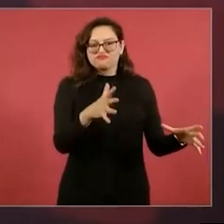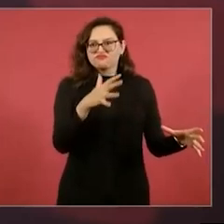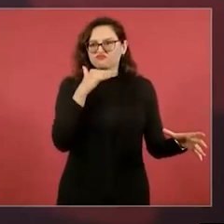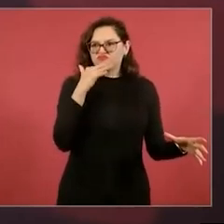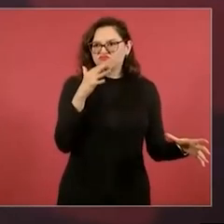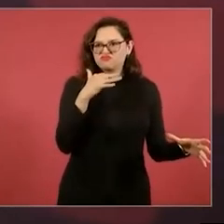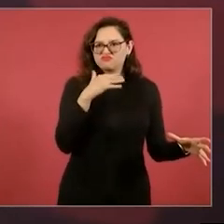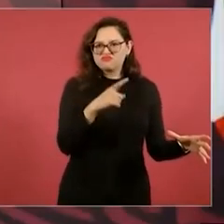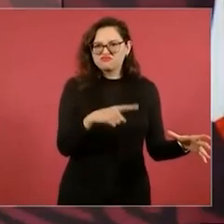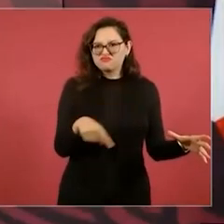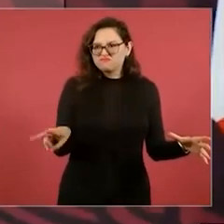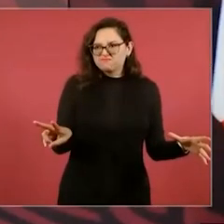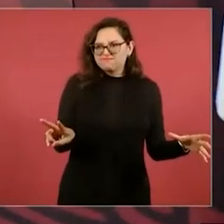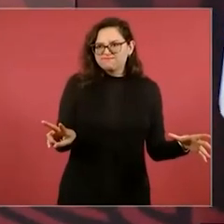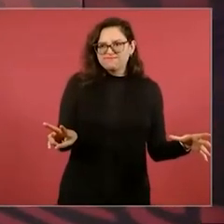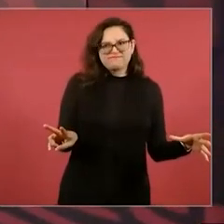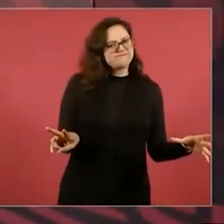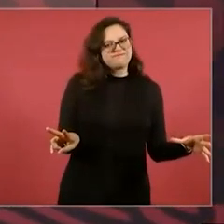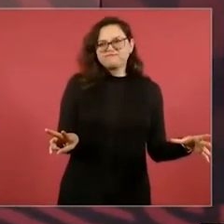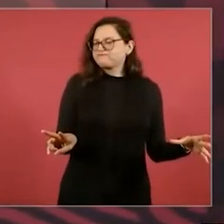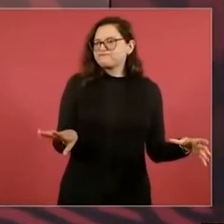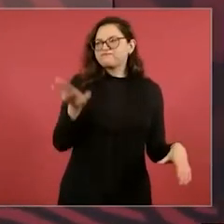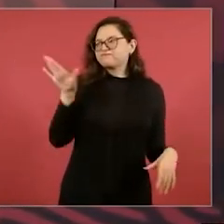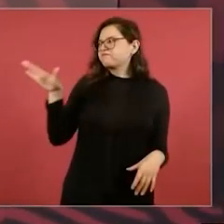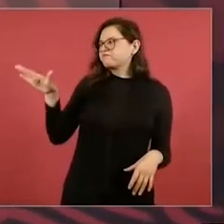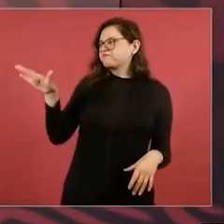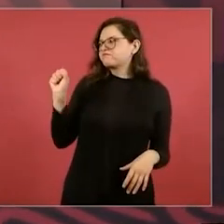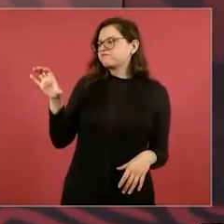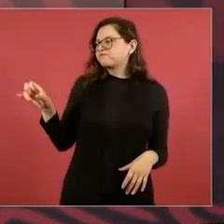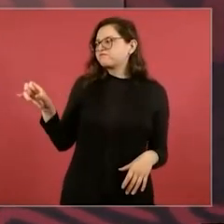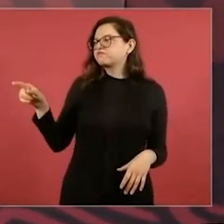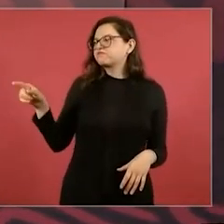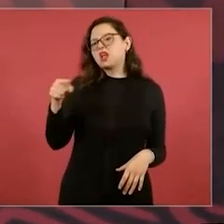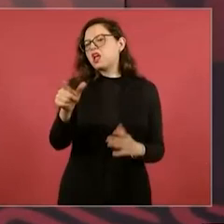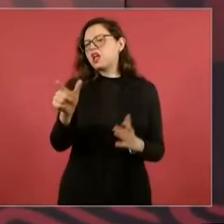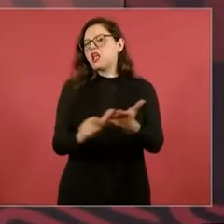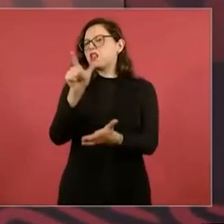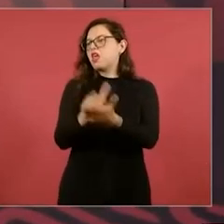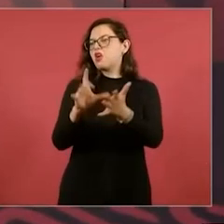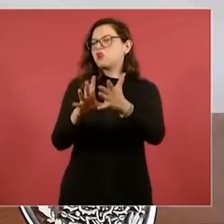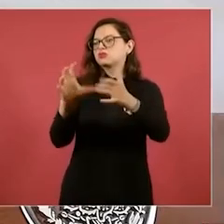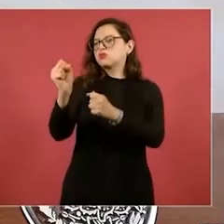presentan a la Corte un recurso de inconstitucionalidad.